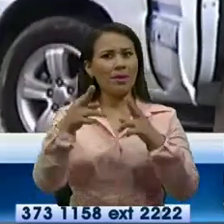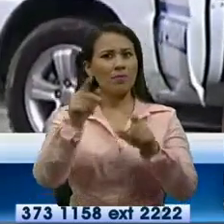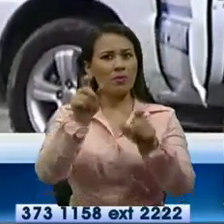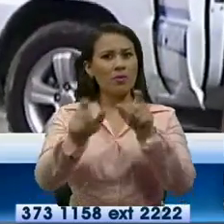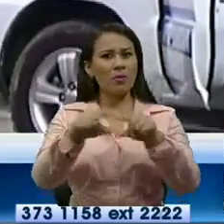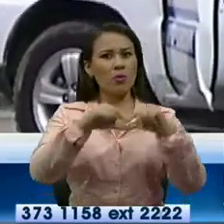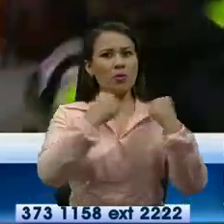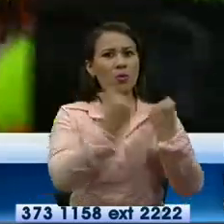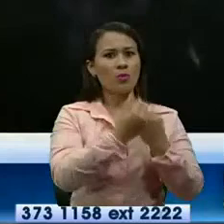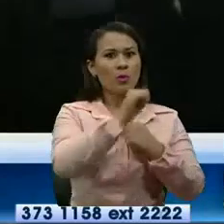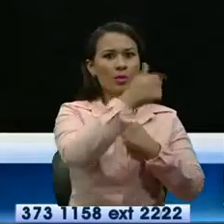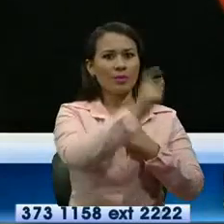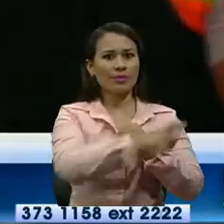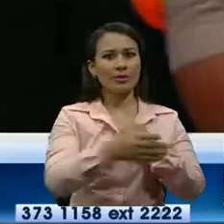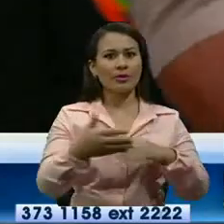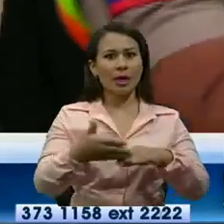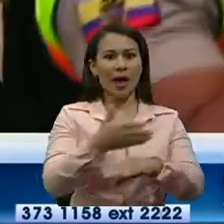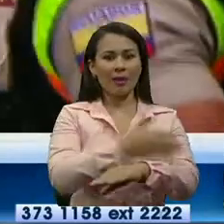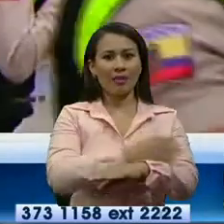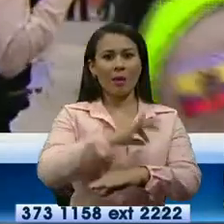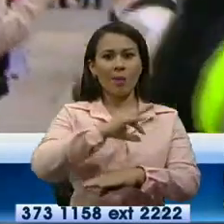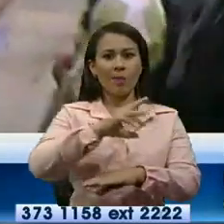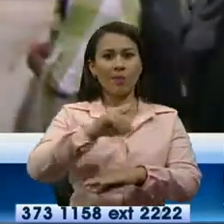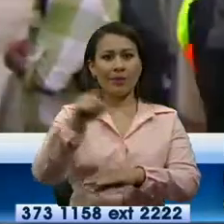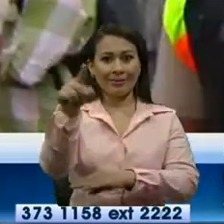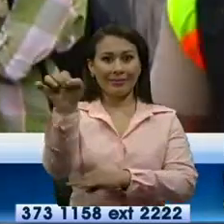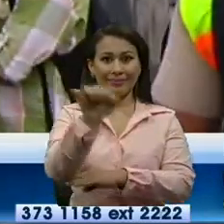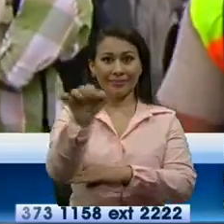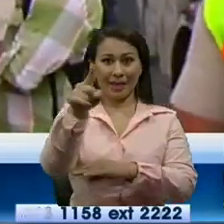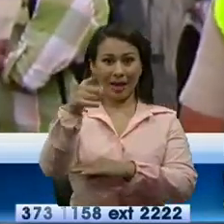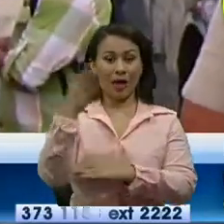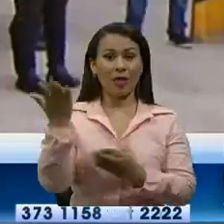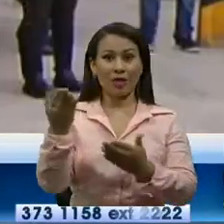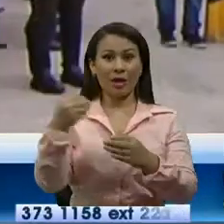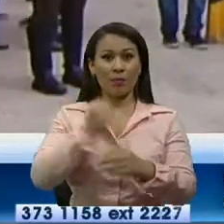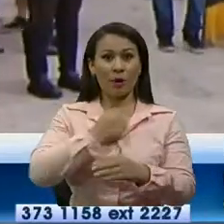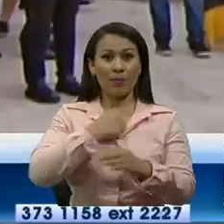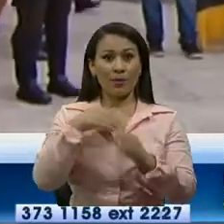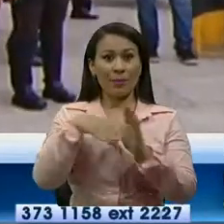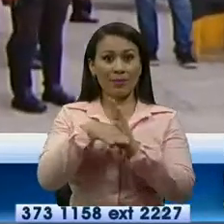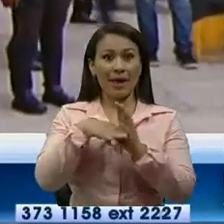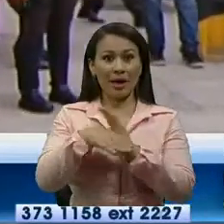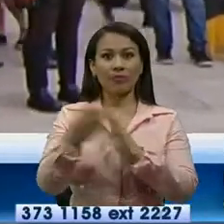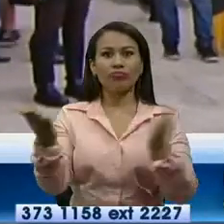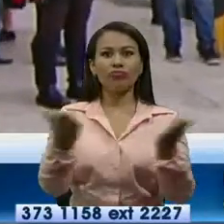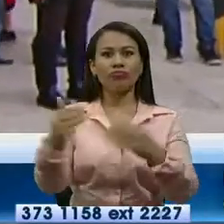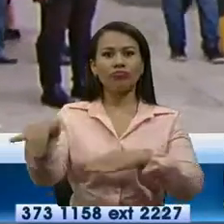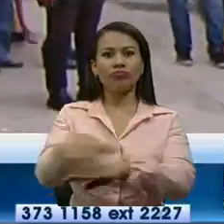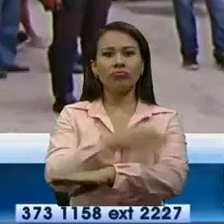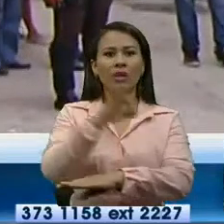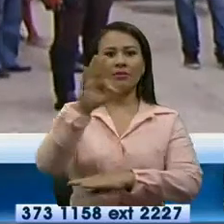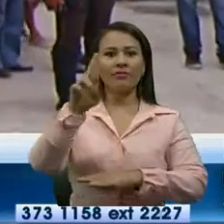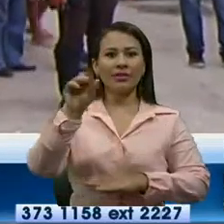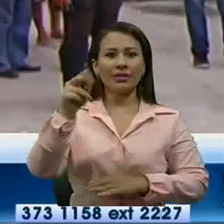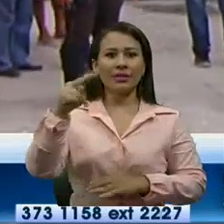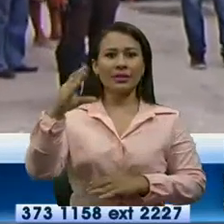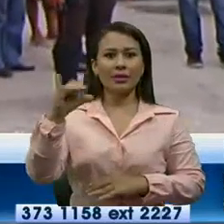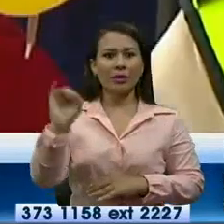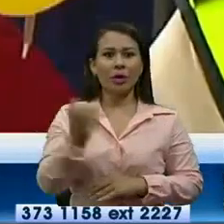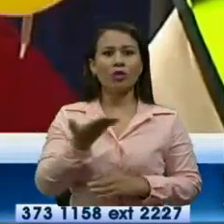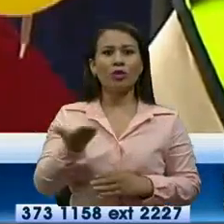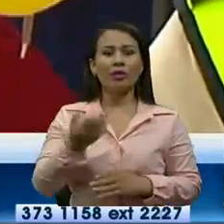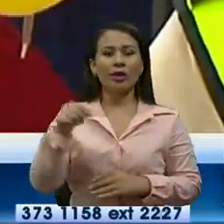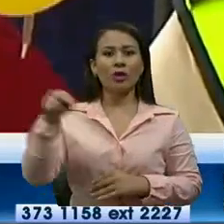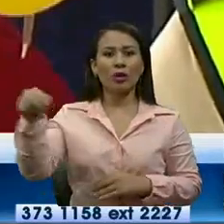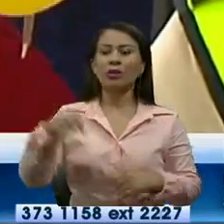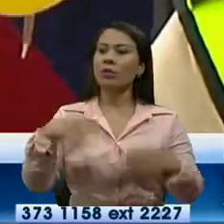el asalto que se registró hace una semana a un camión blindado en la avenida Francisco de Orellana, también al norte de la urbe.